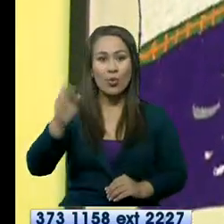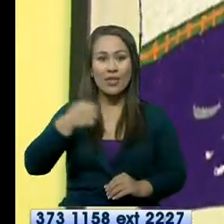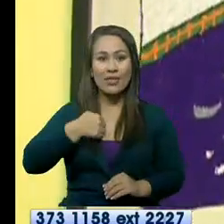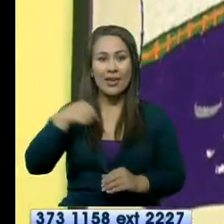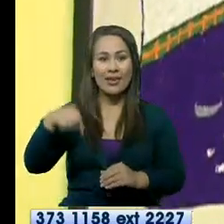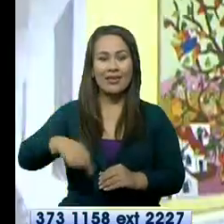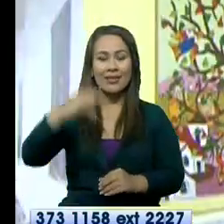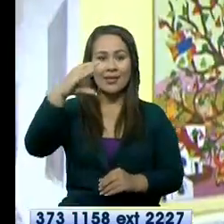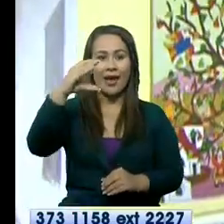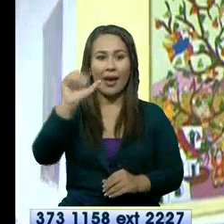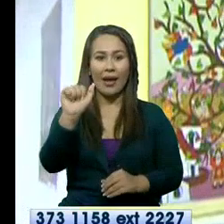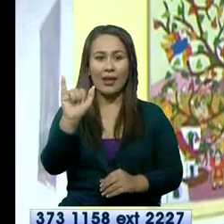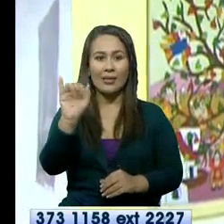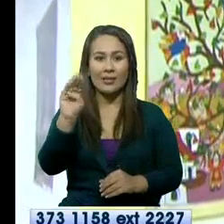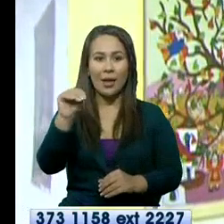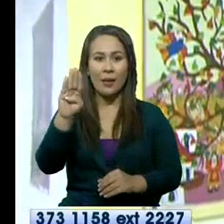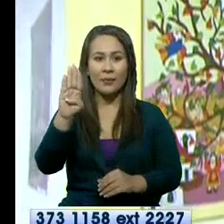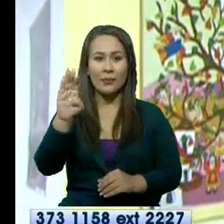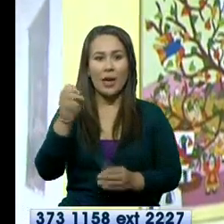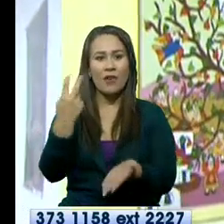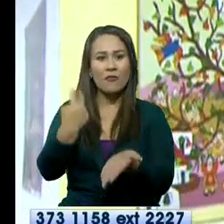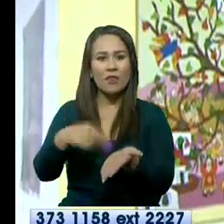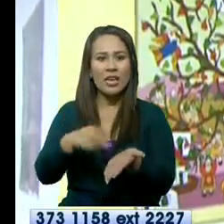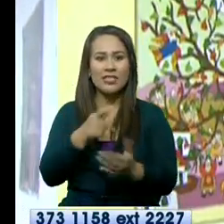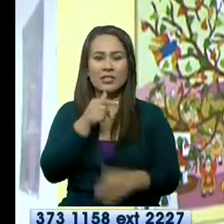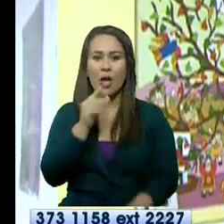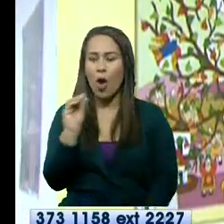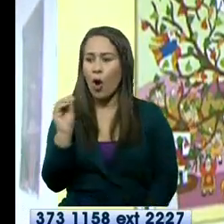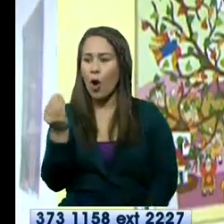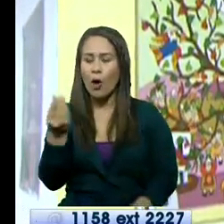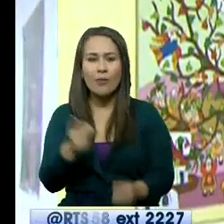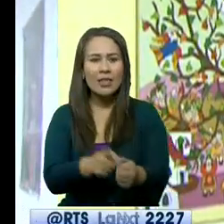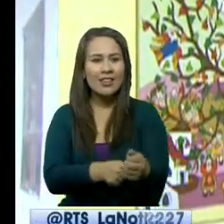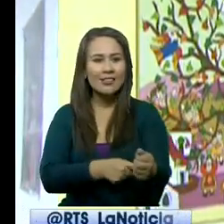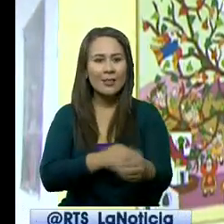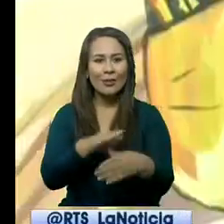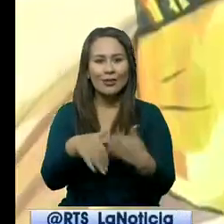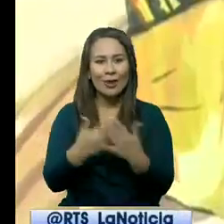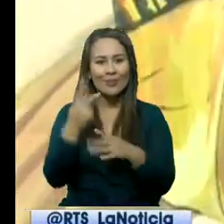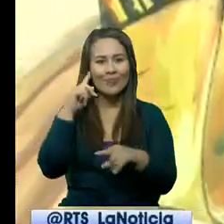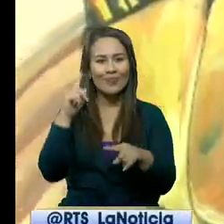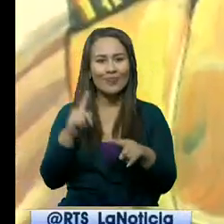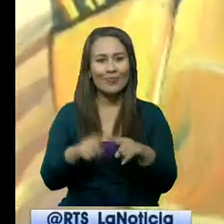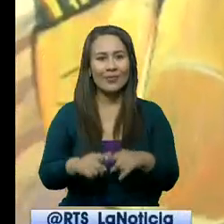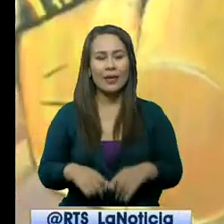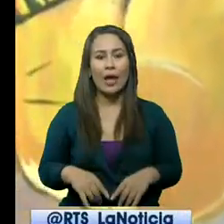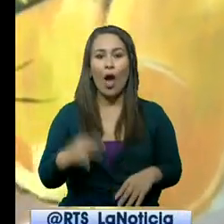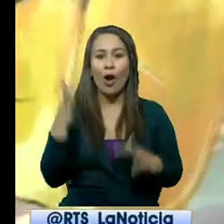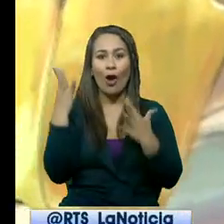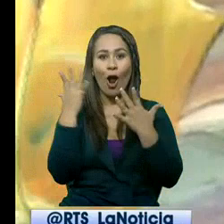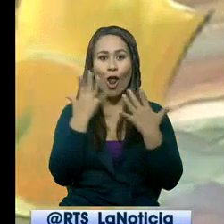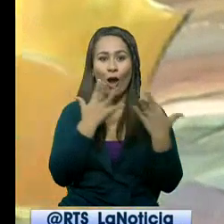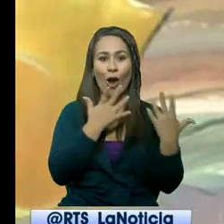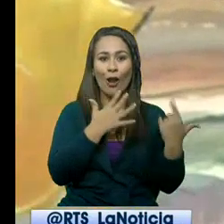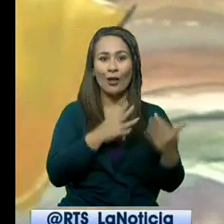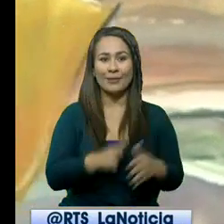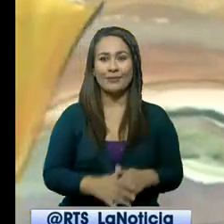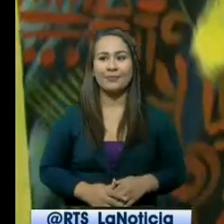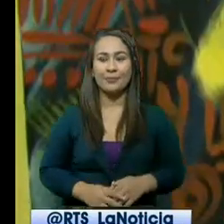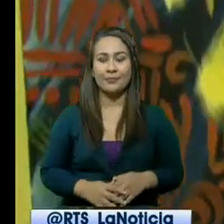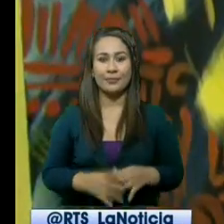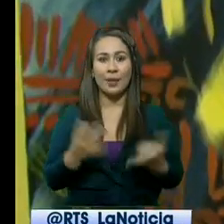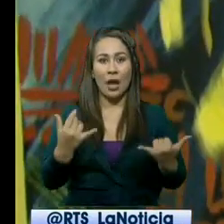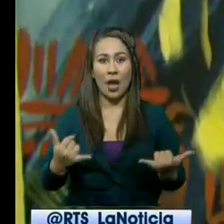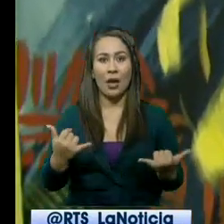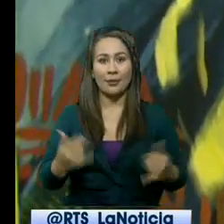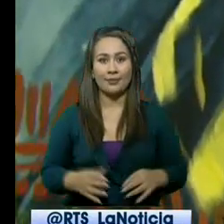fiesta, si ves el arruchico, ves toda la tradición de los cayambeños, sabes, el colorido. Entonces ahora